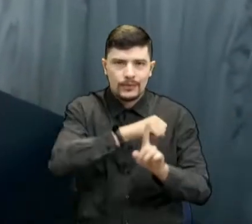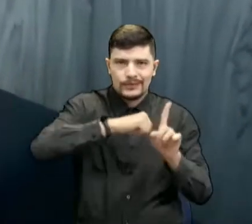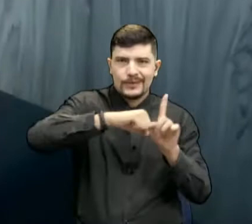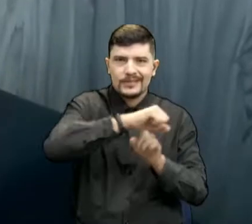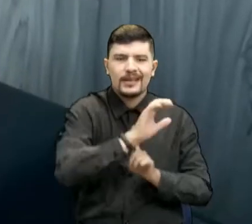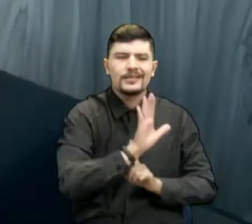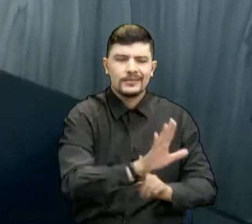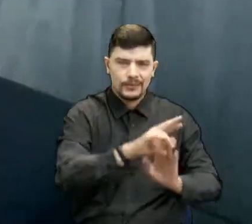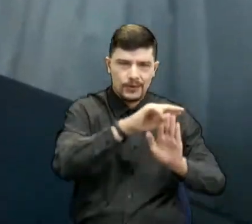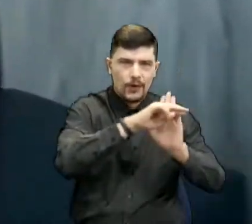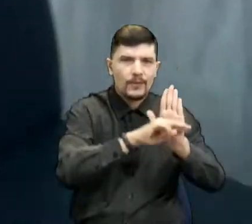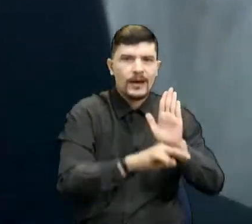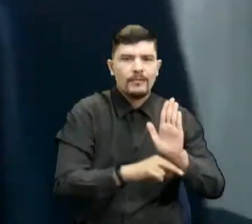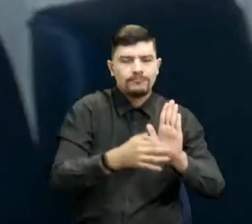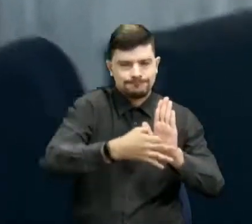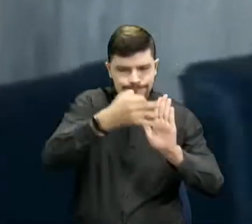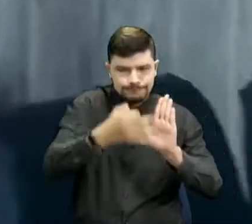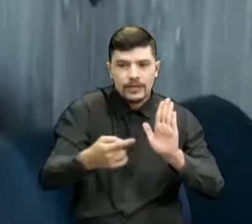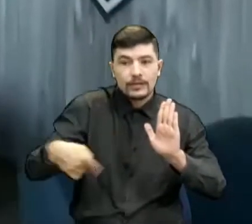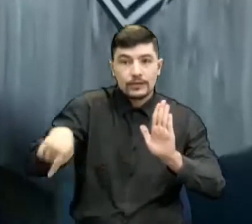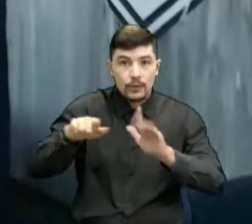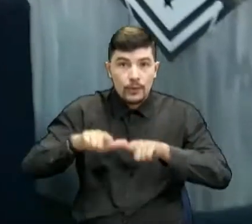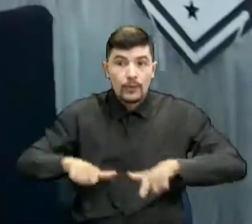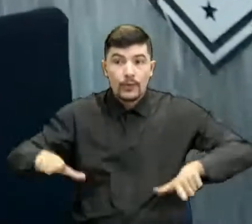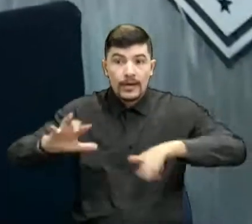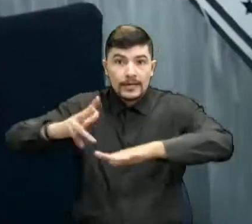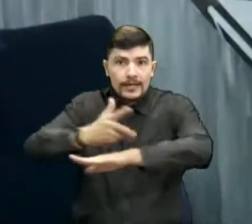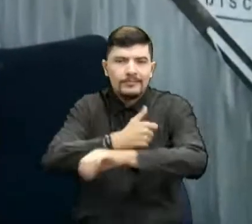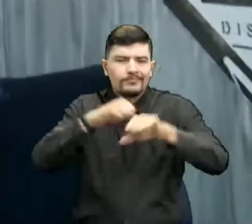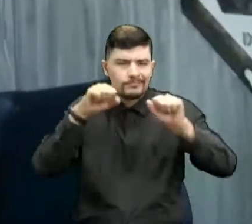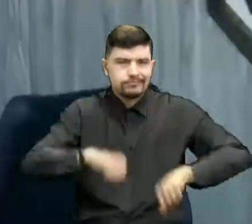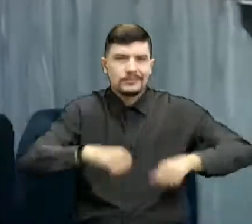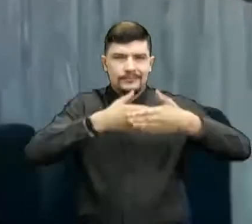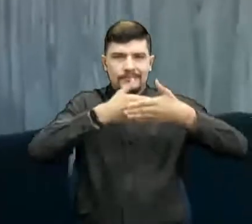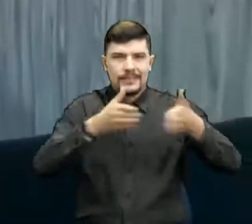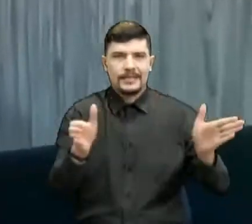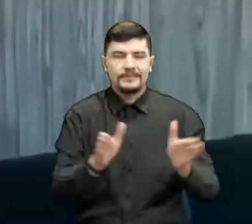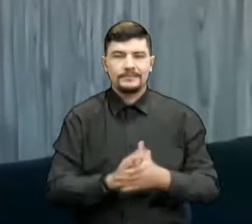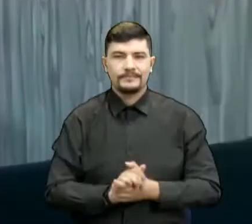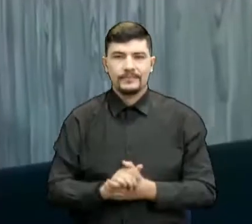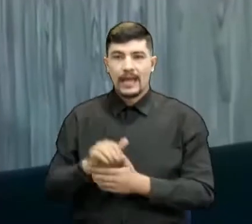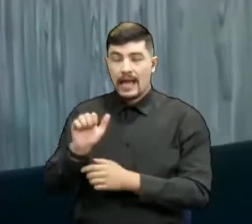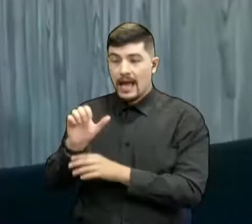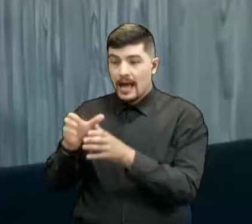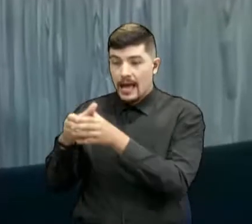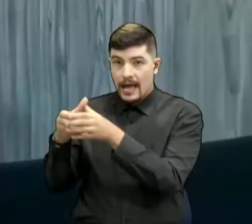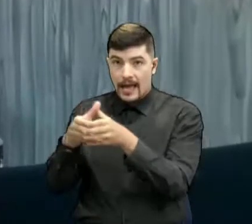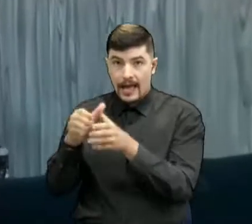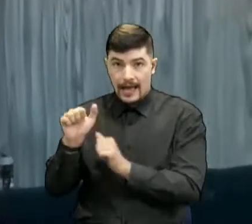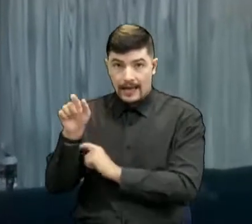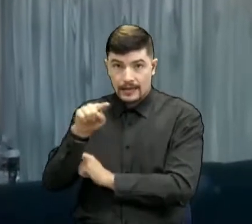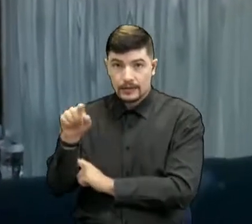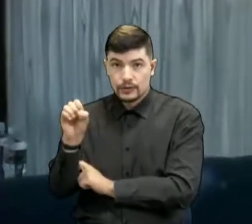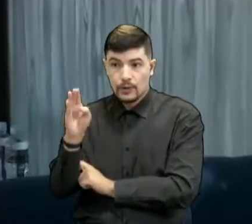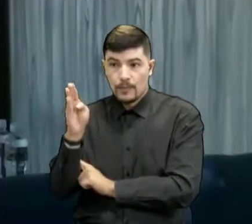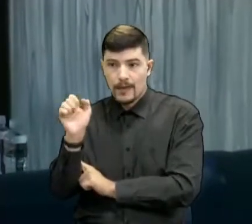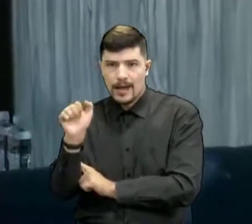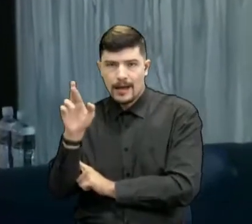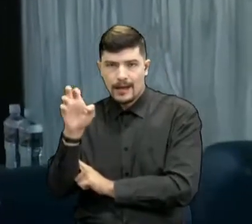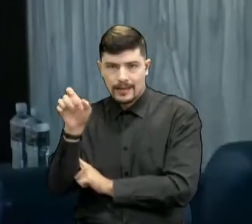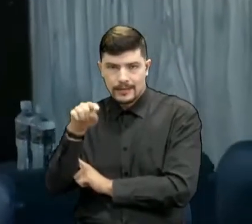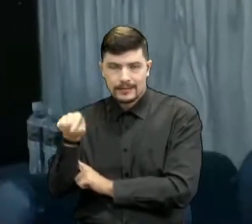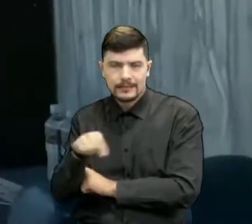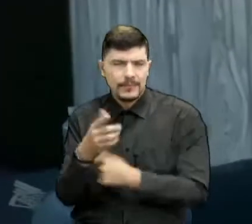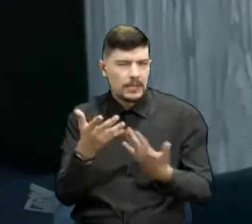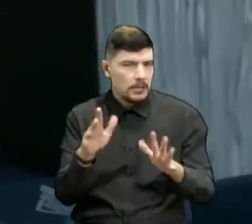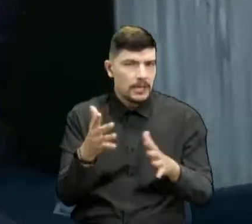la reapertura segura de estos establecimientos nocturnos. Y es que según Asobares existen 50 establecimientos comerciales como